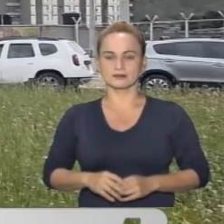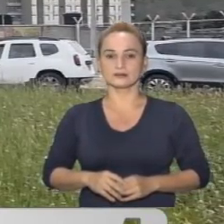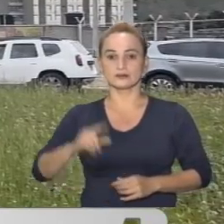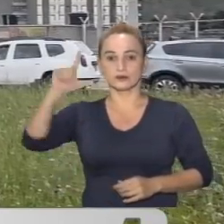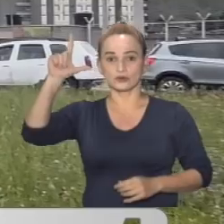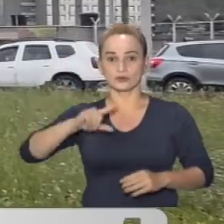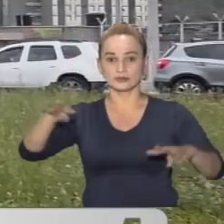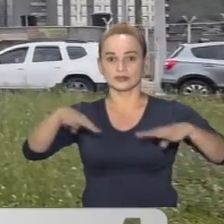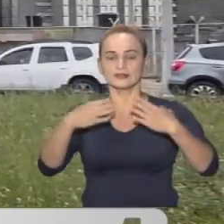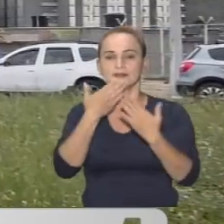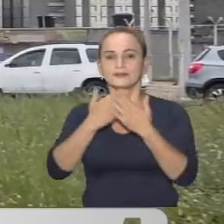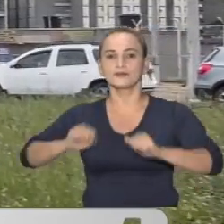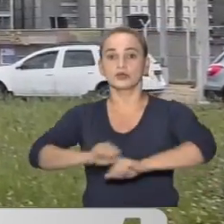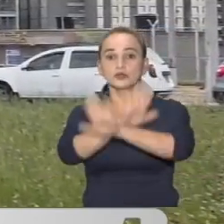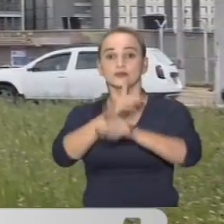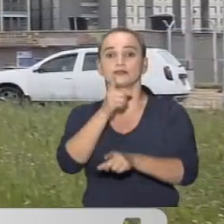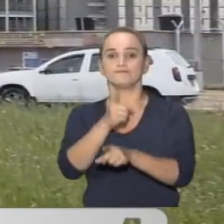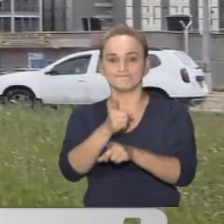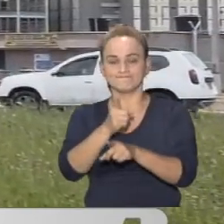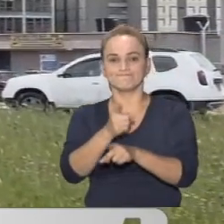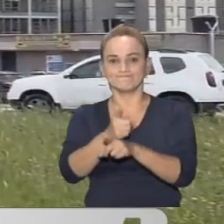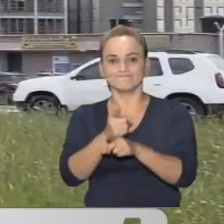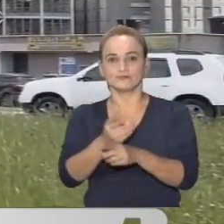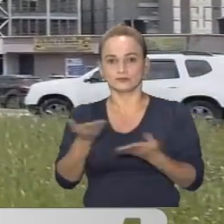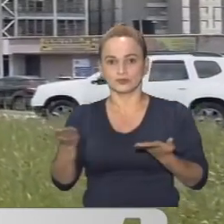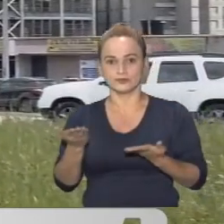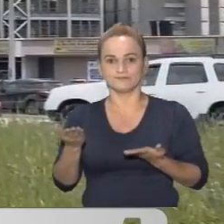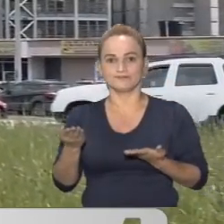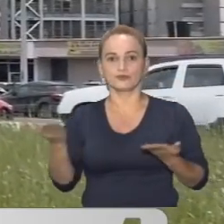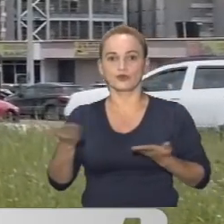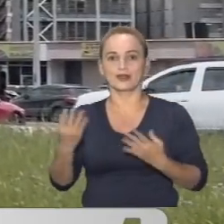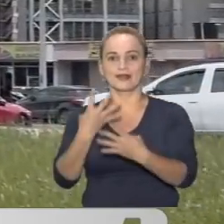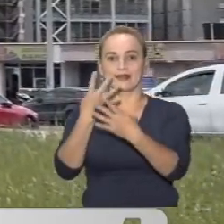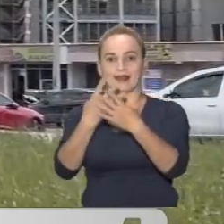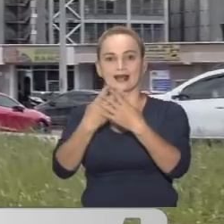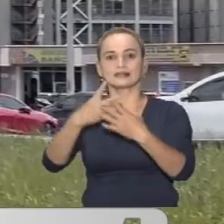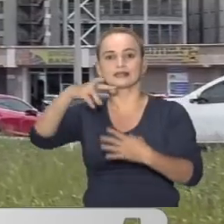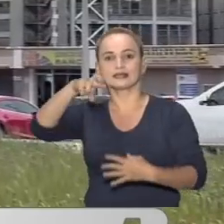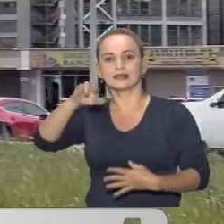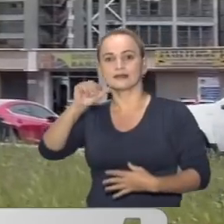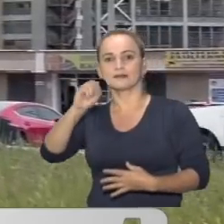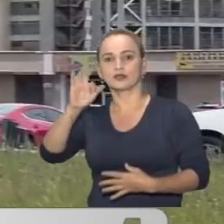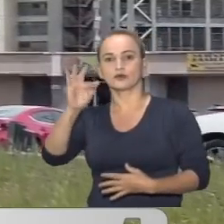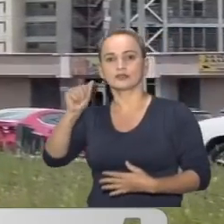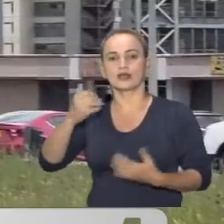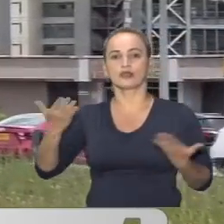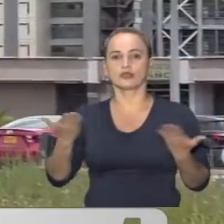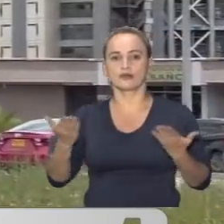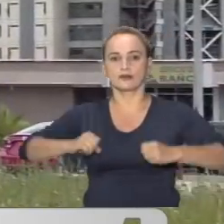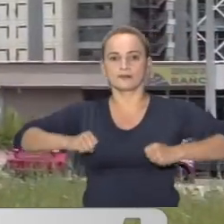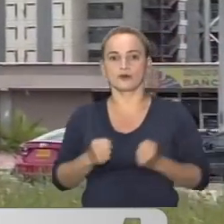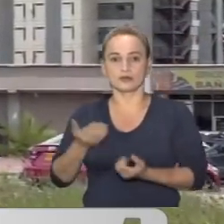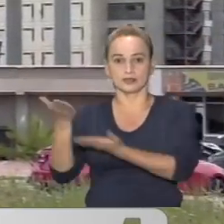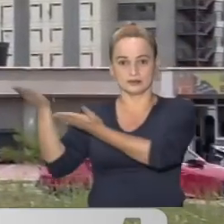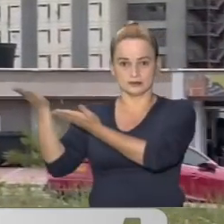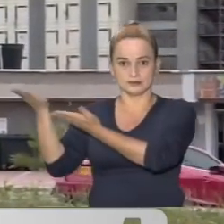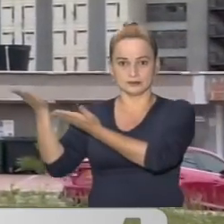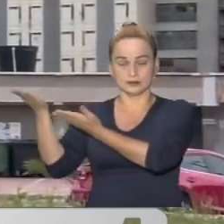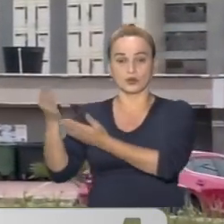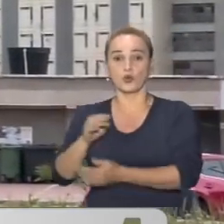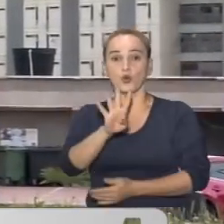Luisa, televidente, buenos días. Precisamente estoy en la cárcel La Picota de Bogotá. Esta fue una de